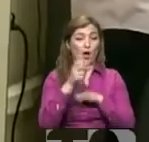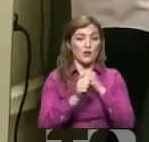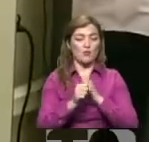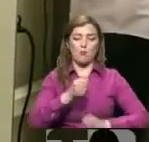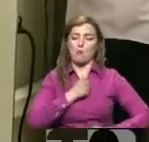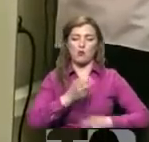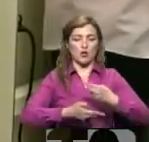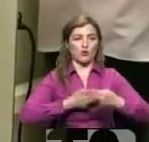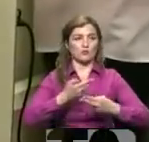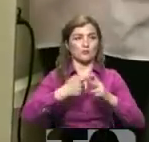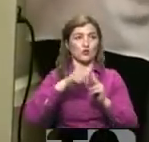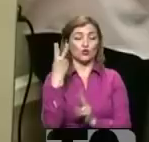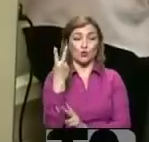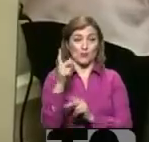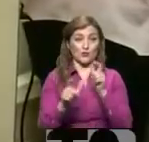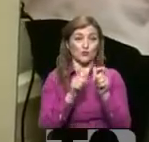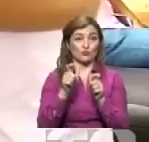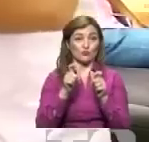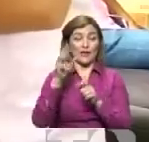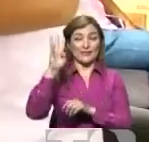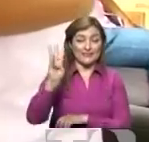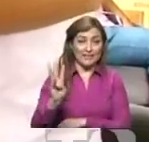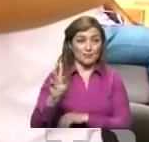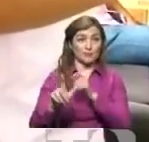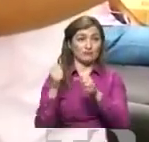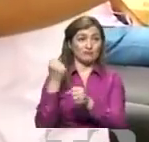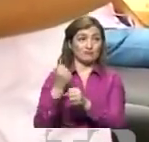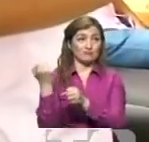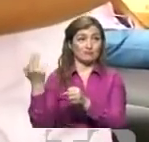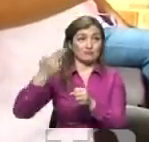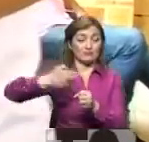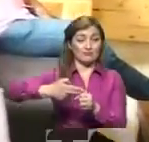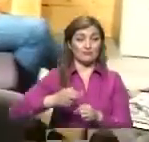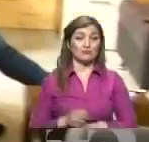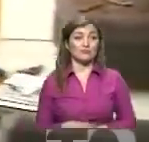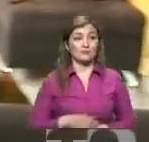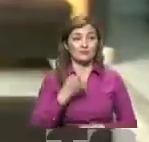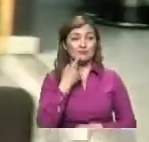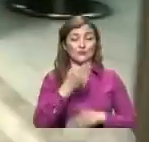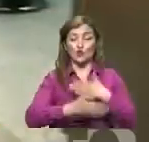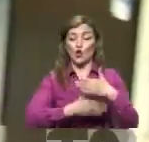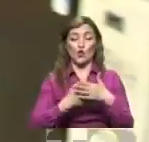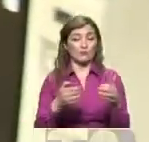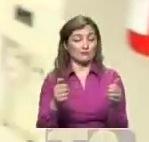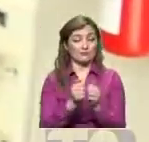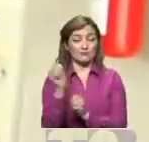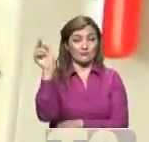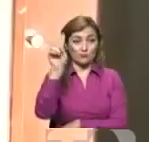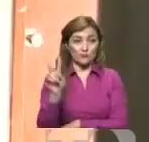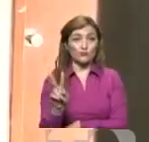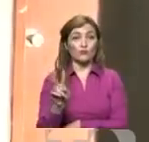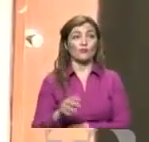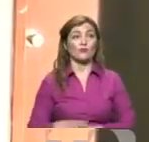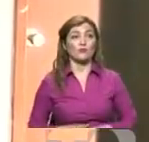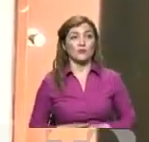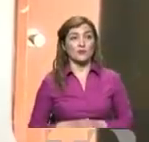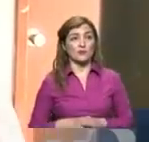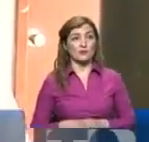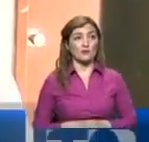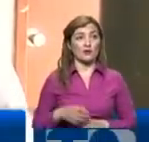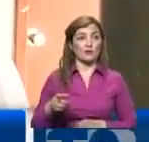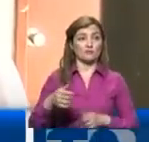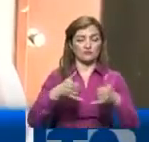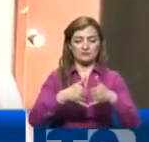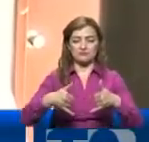Empezó con 2 personas. Ahora son 6 los que trabajan con él. Nos cuenta que todo su personal es venezolano. Urdesa como tal, hay